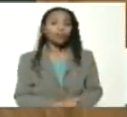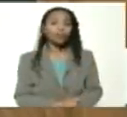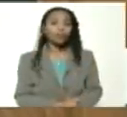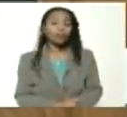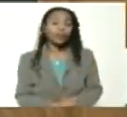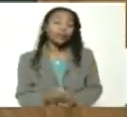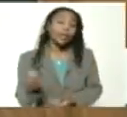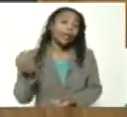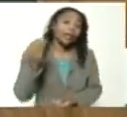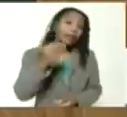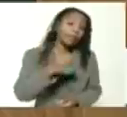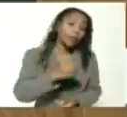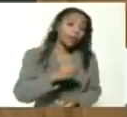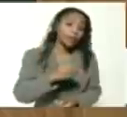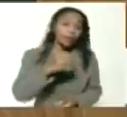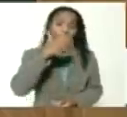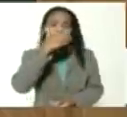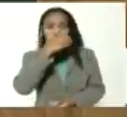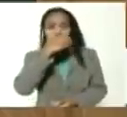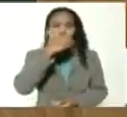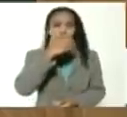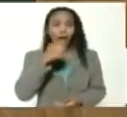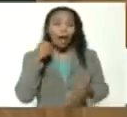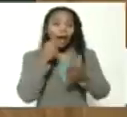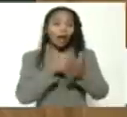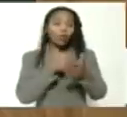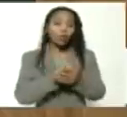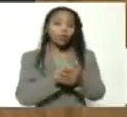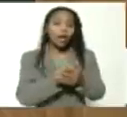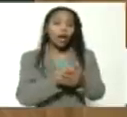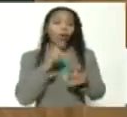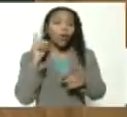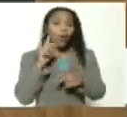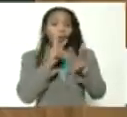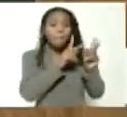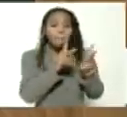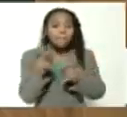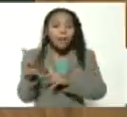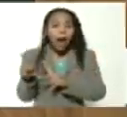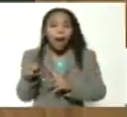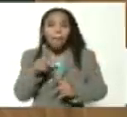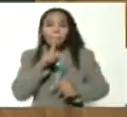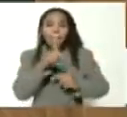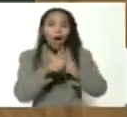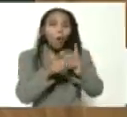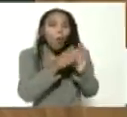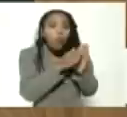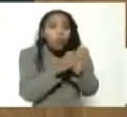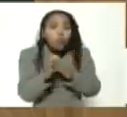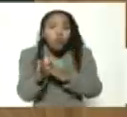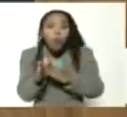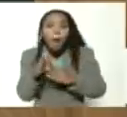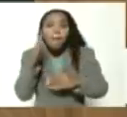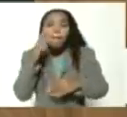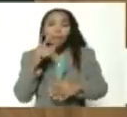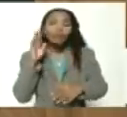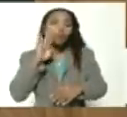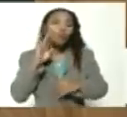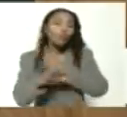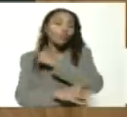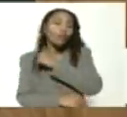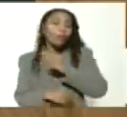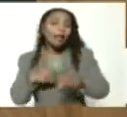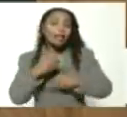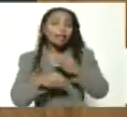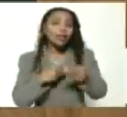Además de la mafia del narcotráfico, en la lucha contra la delincuencia organizada aparecen los grupos delictivos dedicados a la legitimación